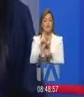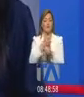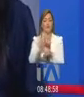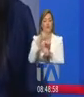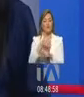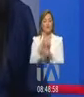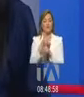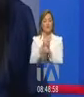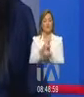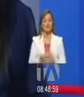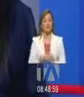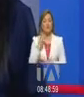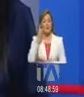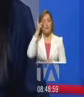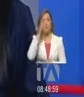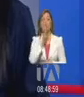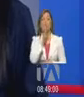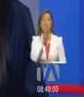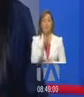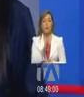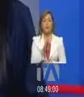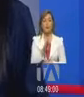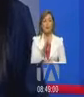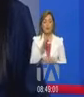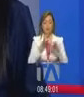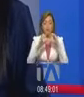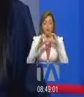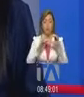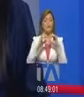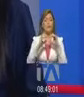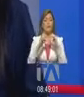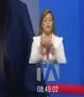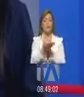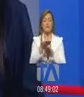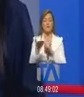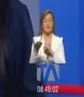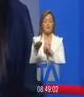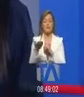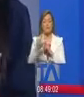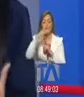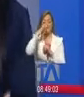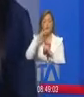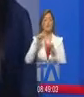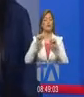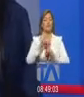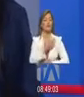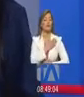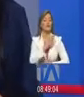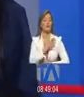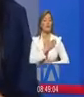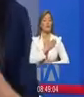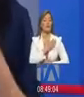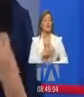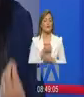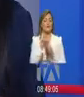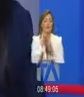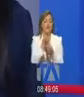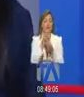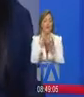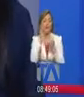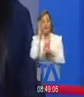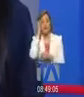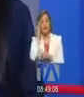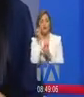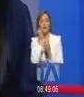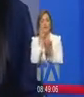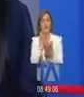restricciones. Además, los padres siempre deben mantener la confianza, que los pequeños la confianza de contarles cualquier